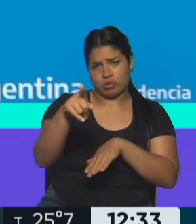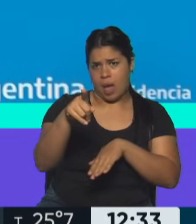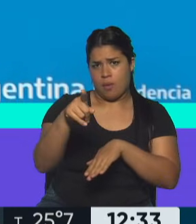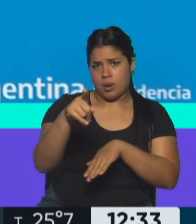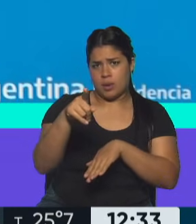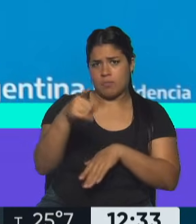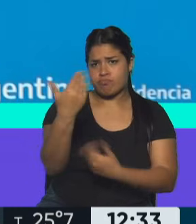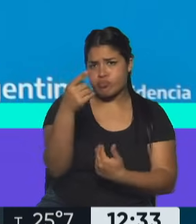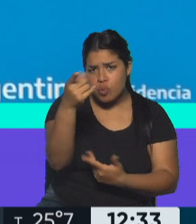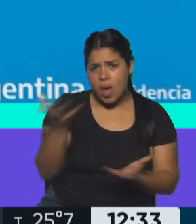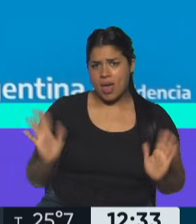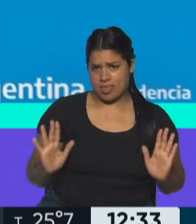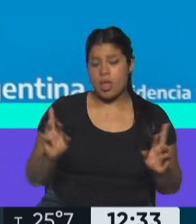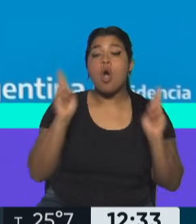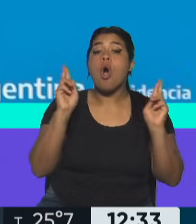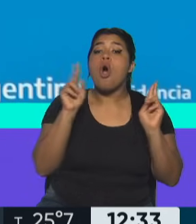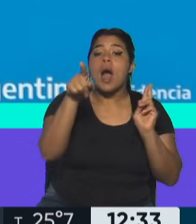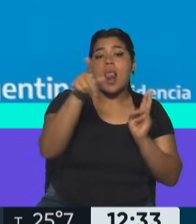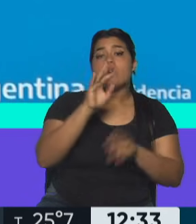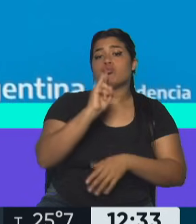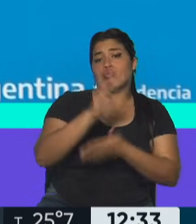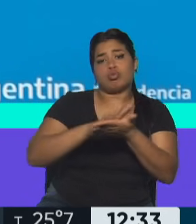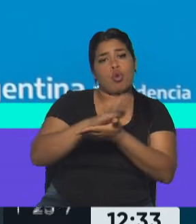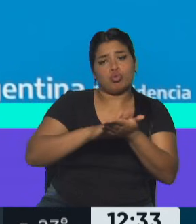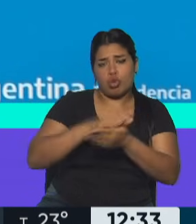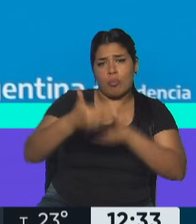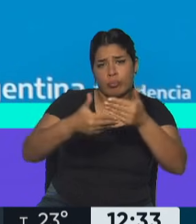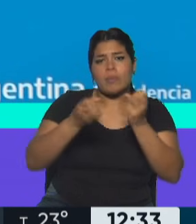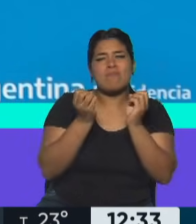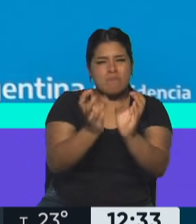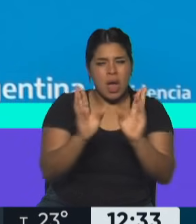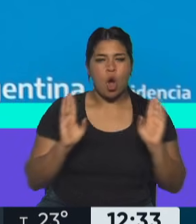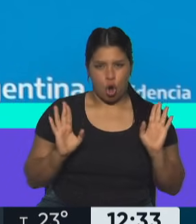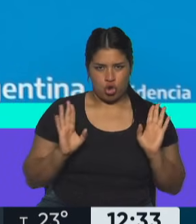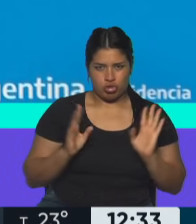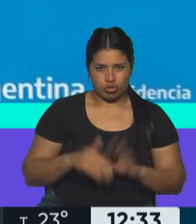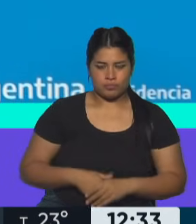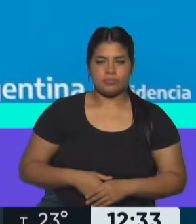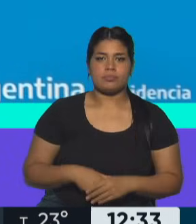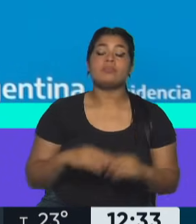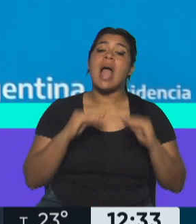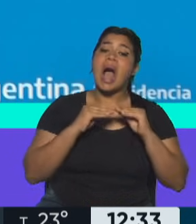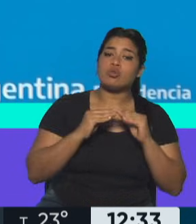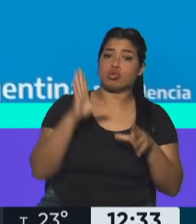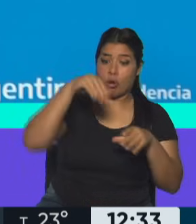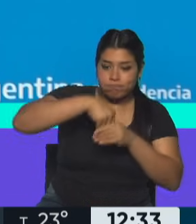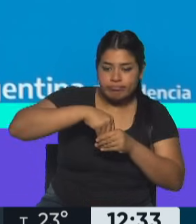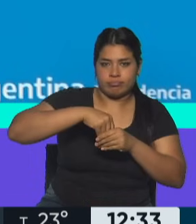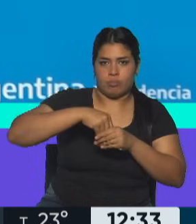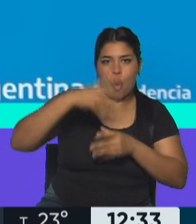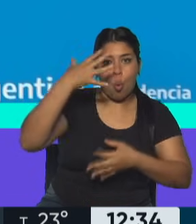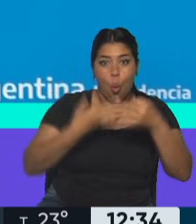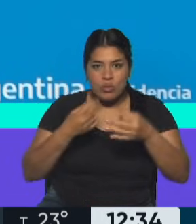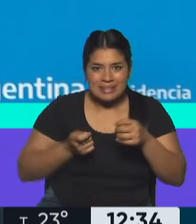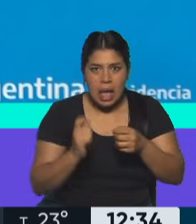llevar adelante, y esperamos que se resuelva obviamente en los mejores términos posibles. Es un conflicto que tiene parte judicial, que tiene obviamente